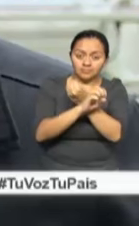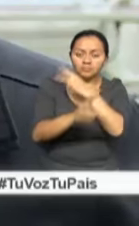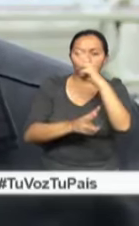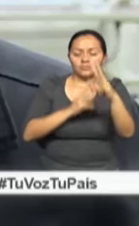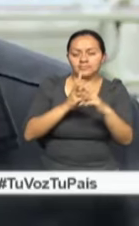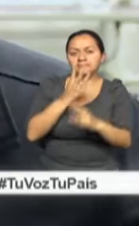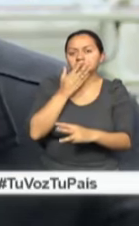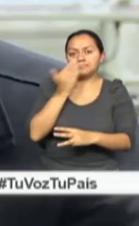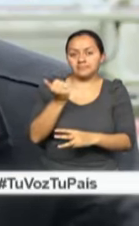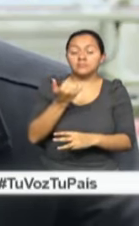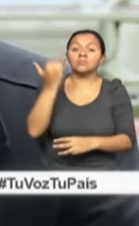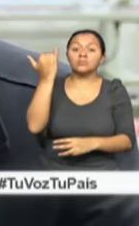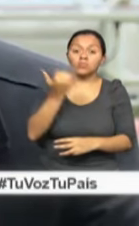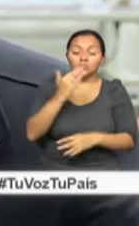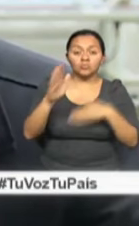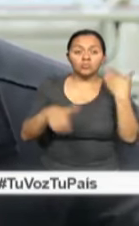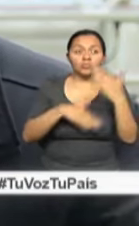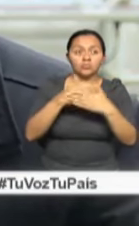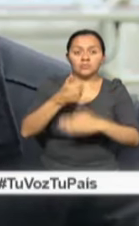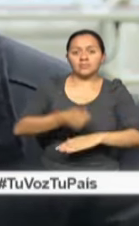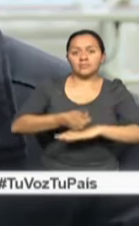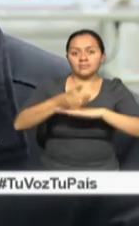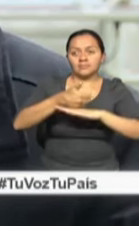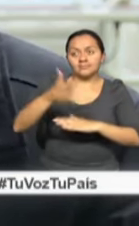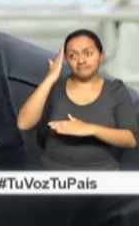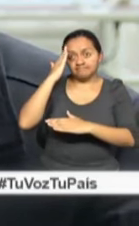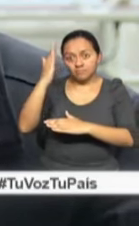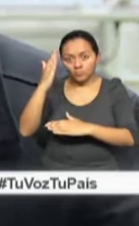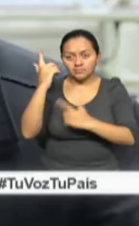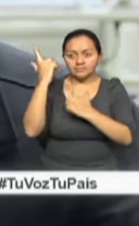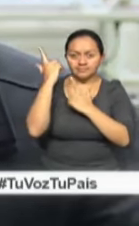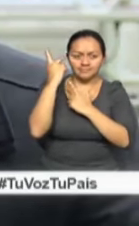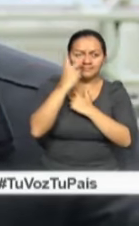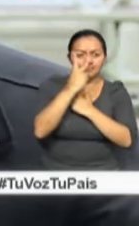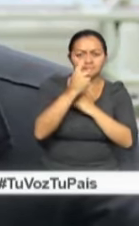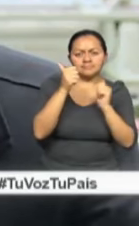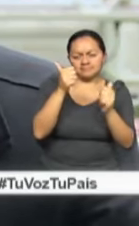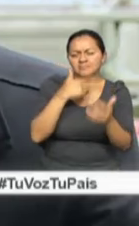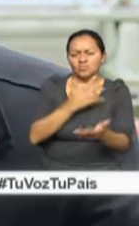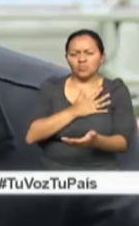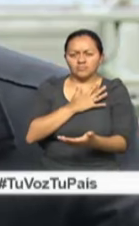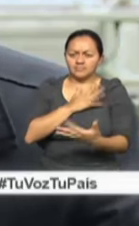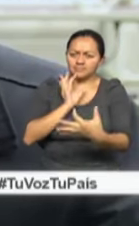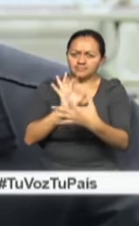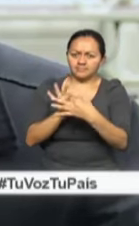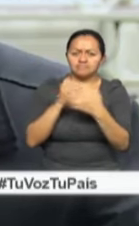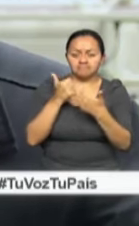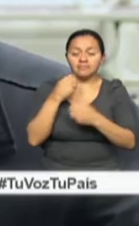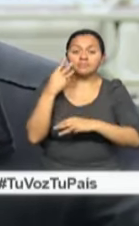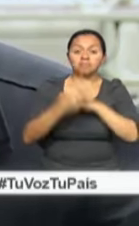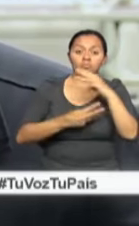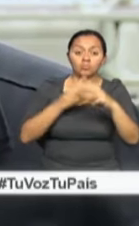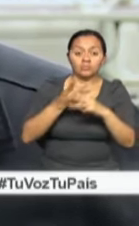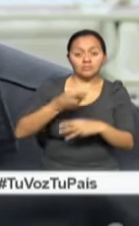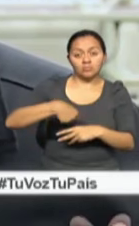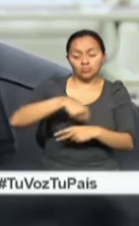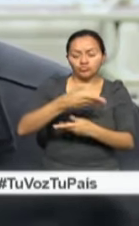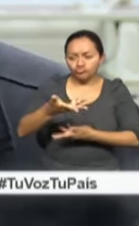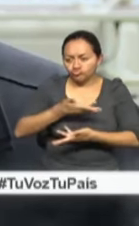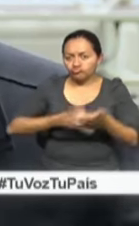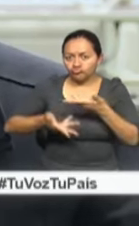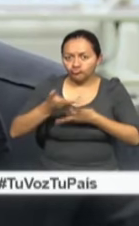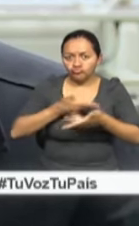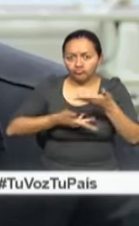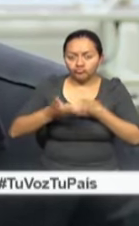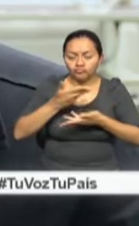Confiemos en los dispositivos que las autoridades pondrán en marcha para la Copa Confederaciones y el Mundial. Hubo intercambio de mucha información con la